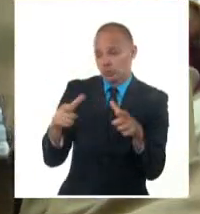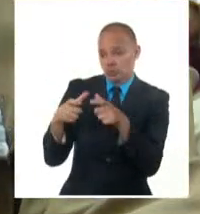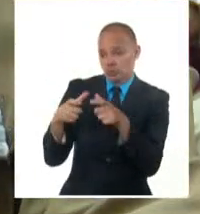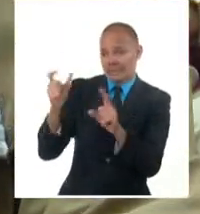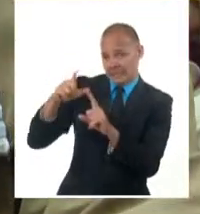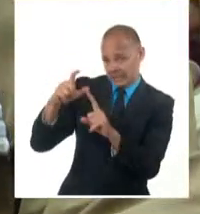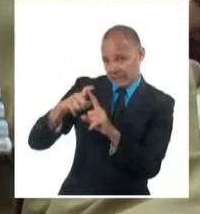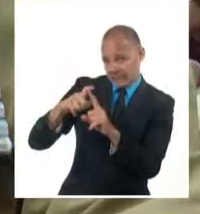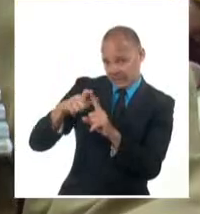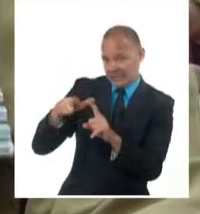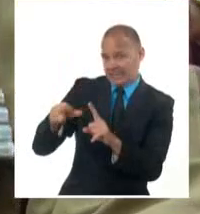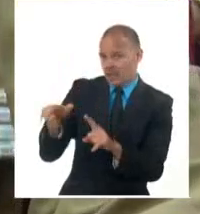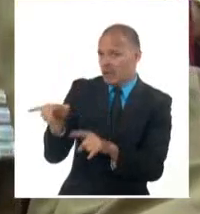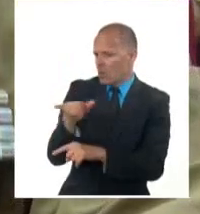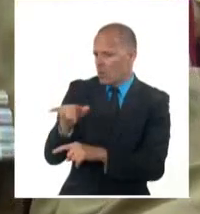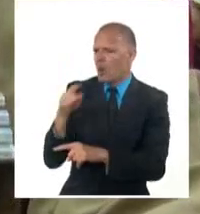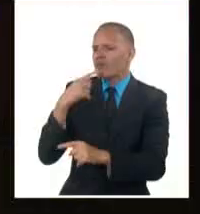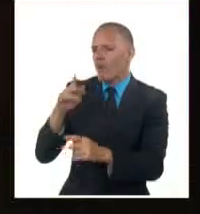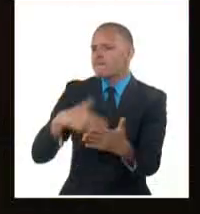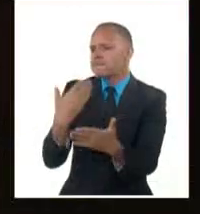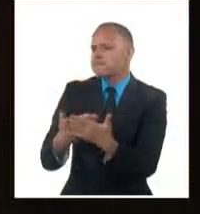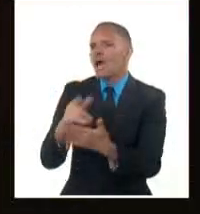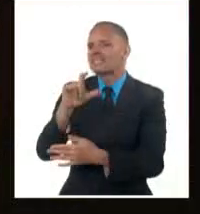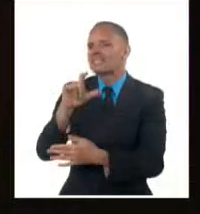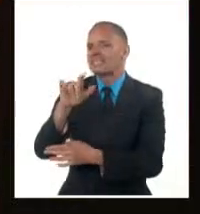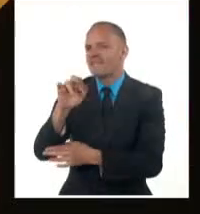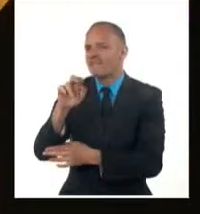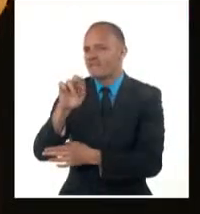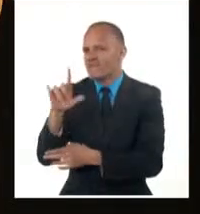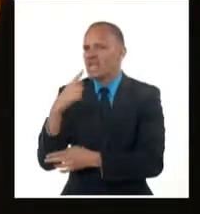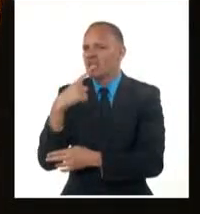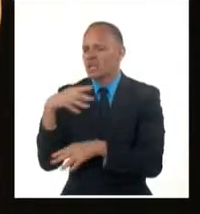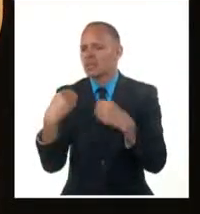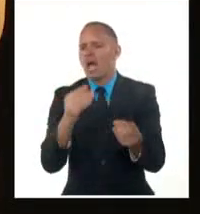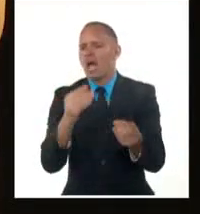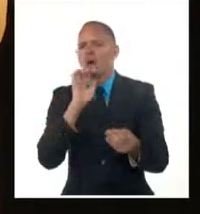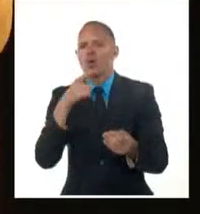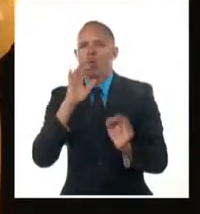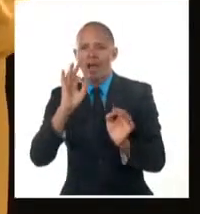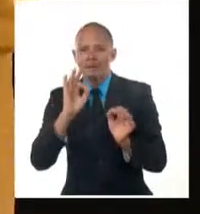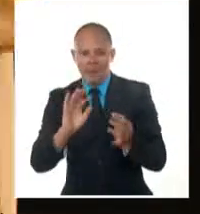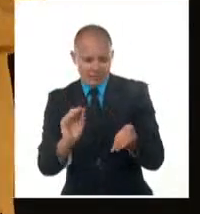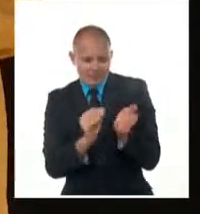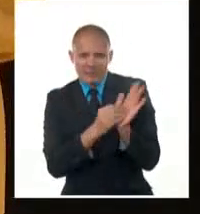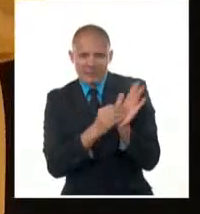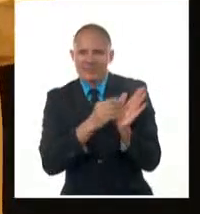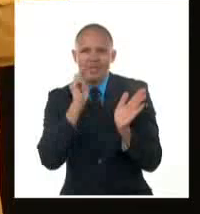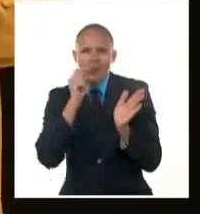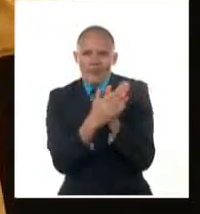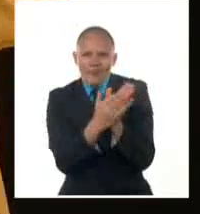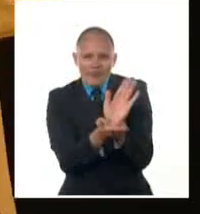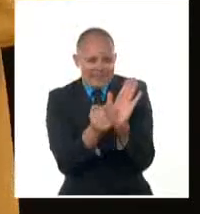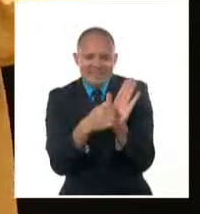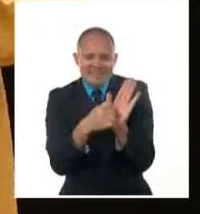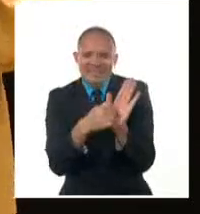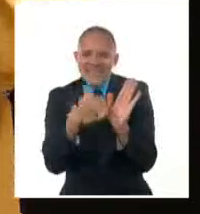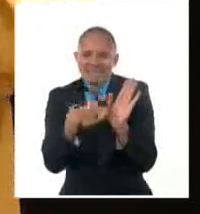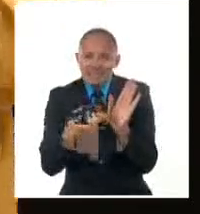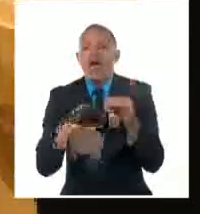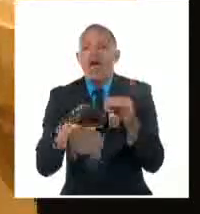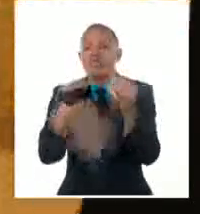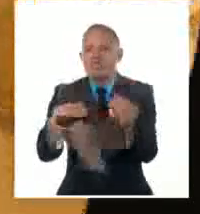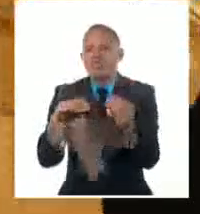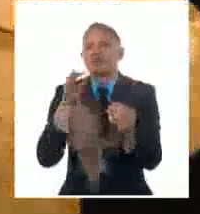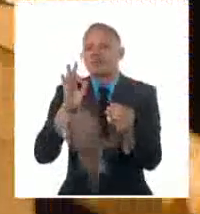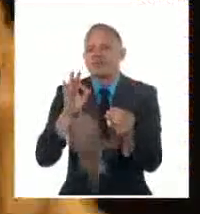Sindicato Nacional de Trabajadores Civiles de la Defensa, otorgó el sello Héroes del Moncada a esta universidad